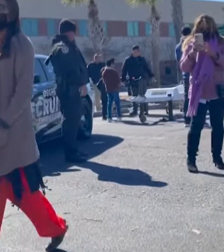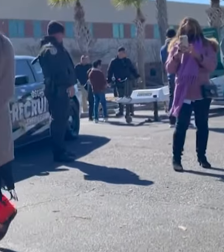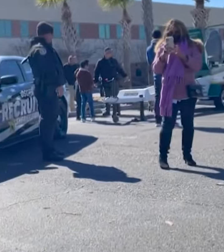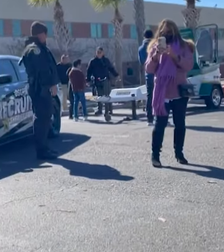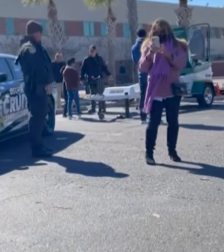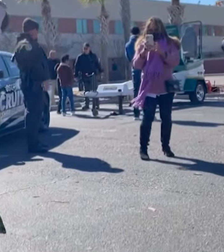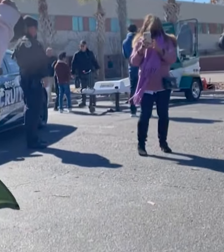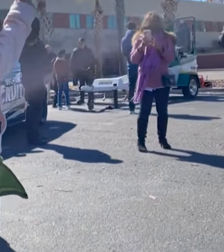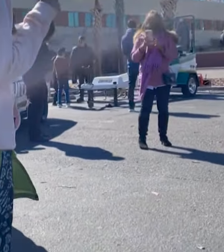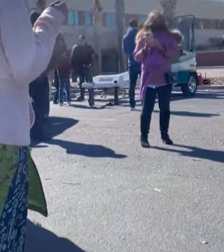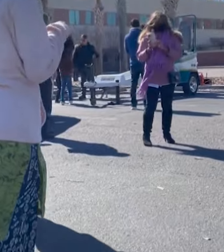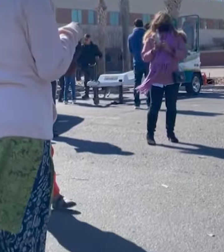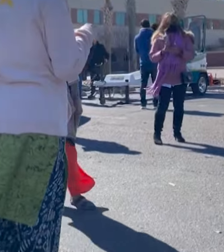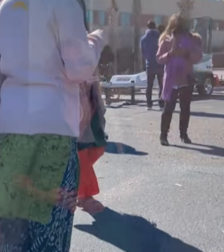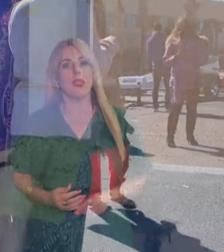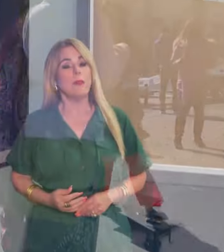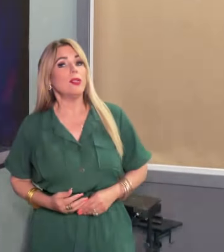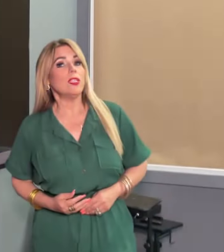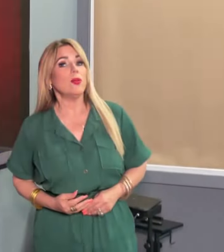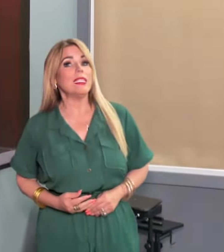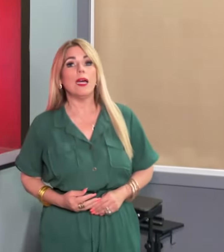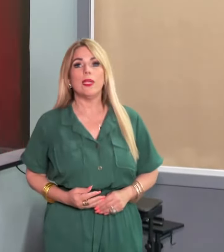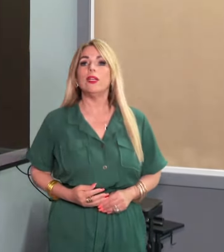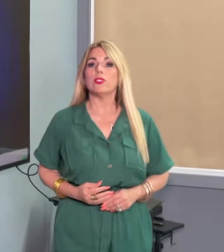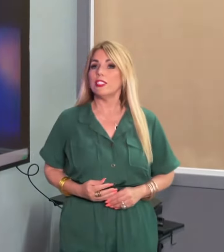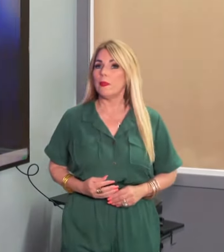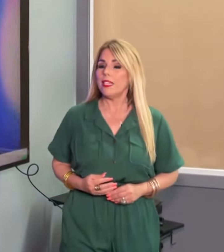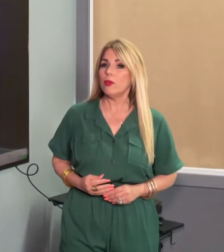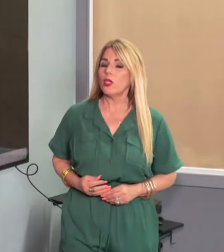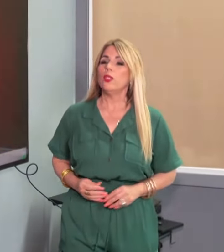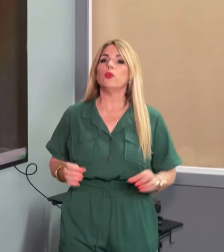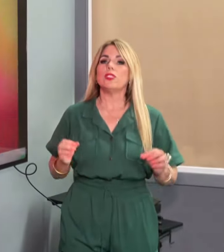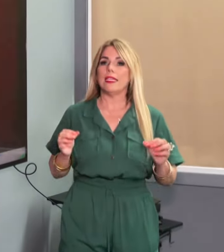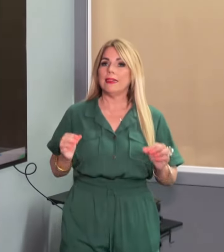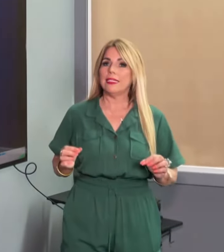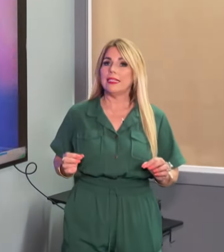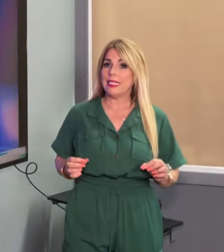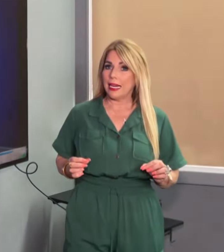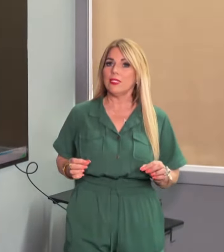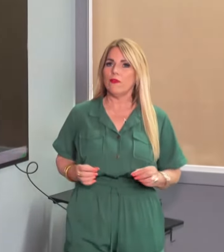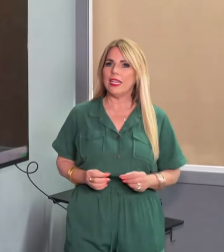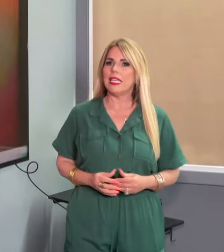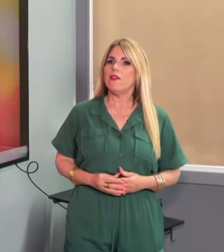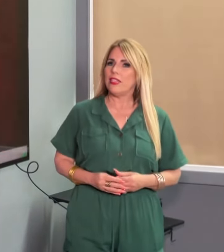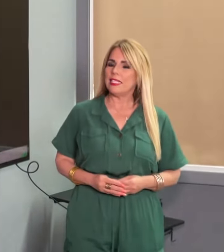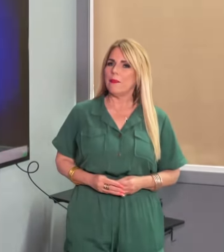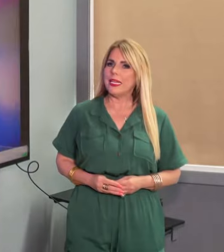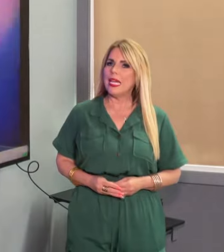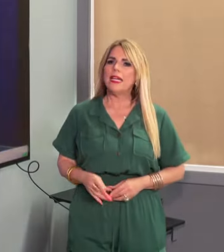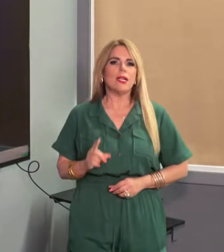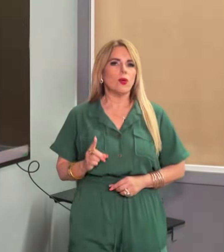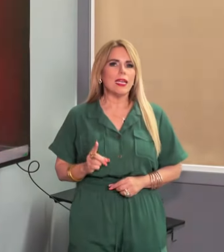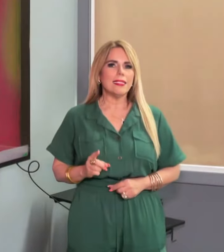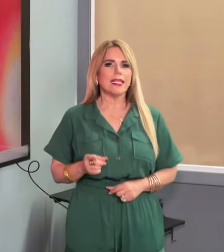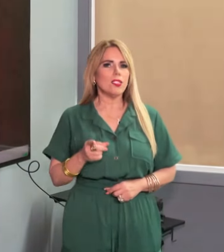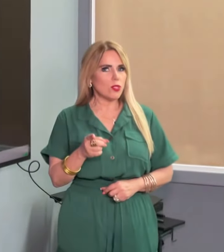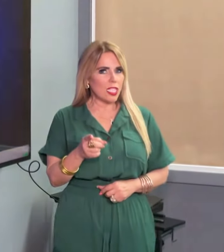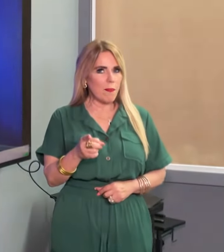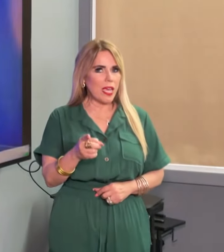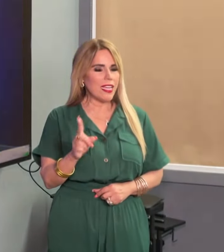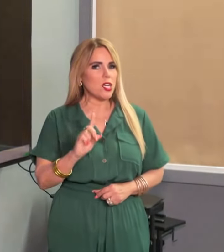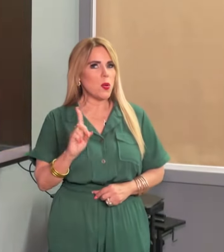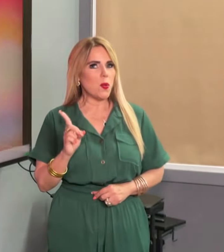compartan con nosotros durante ese día bueno señores Ahora nos despedimos no sin antes desearles un feliz fin de semana recordarles